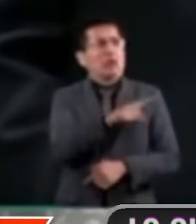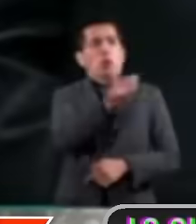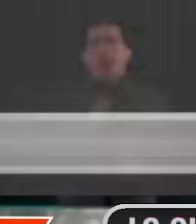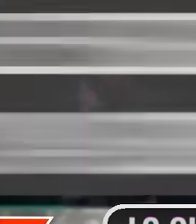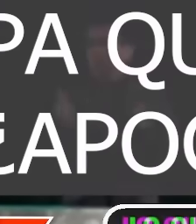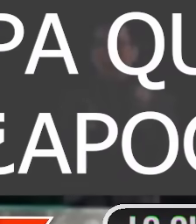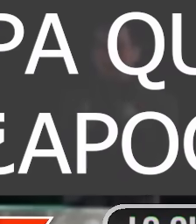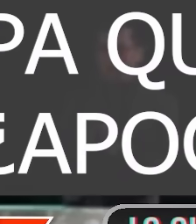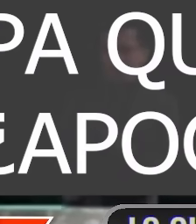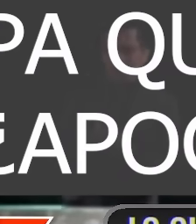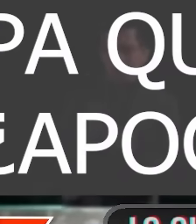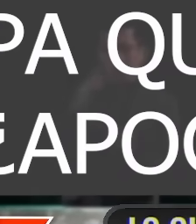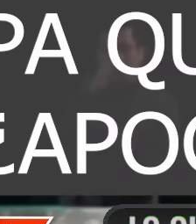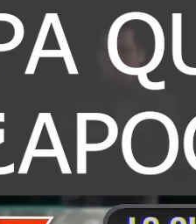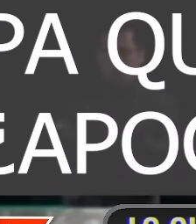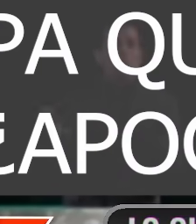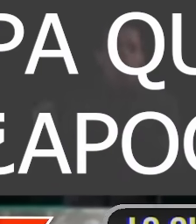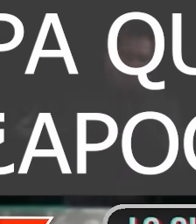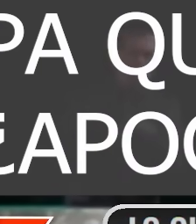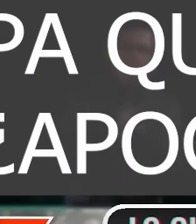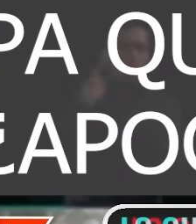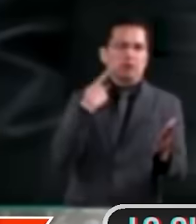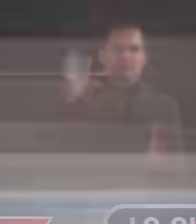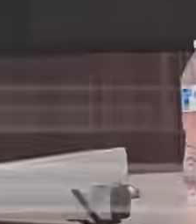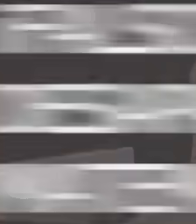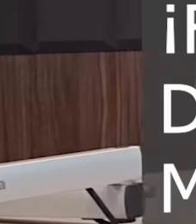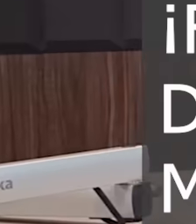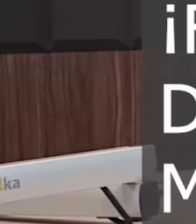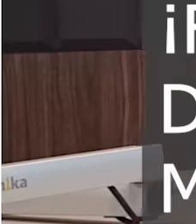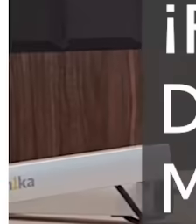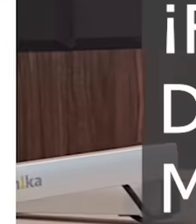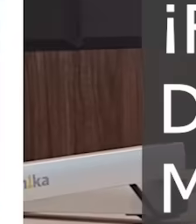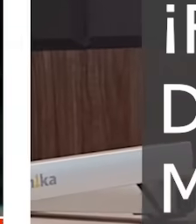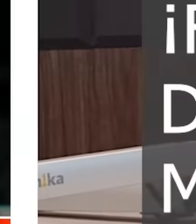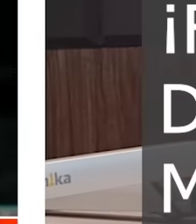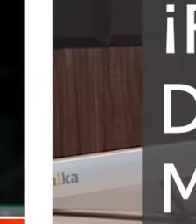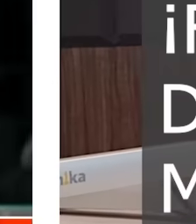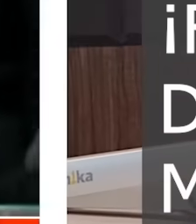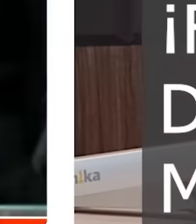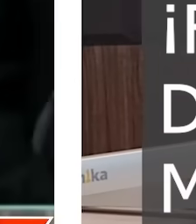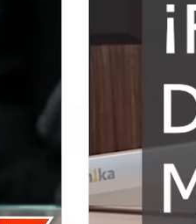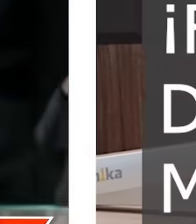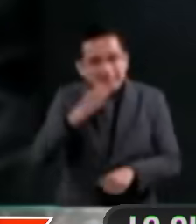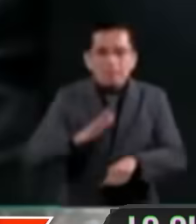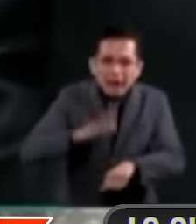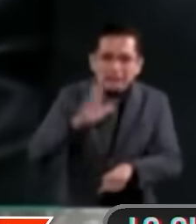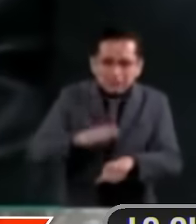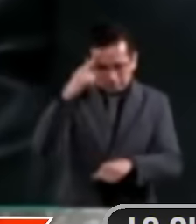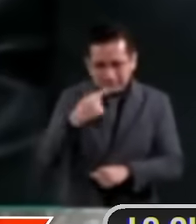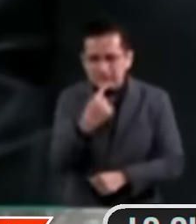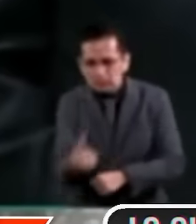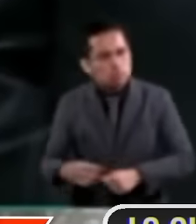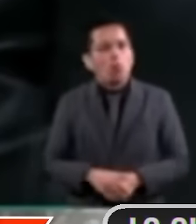texto. Cuando necesitamos más matemáticas y ciencia para nuestros niños, la reducen y